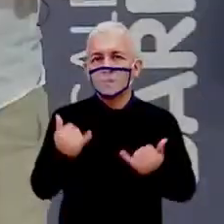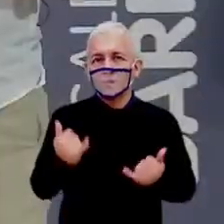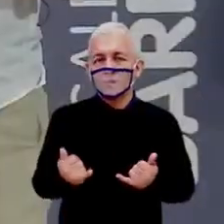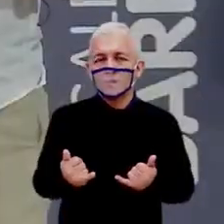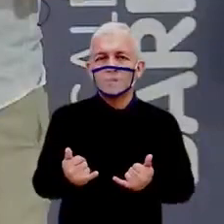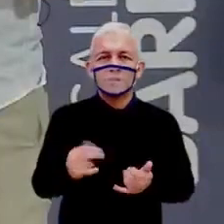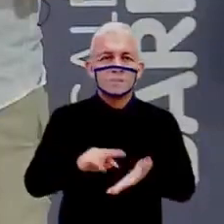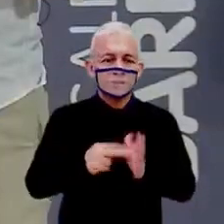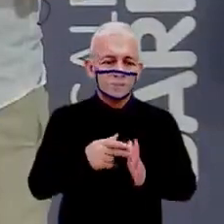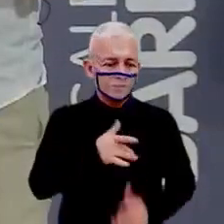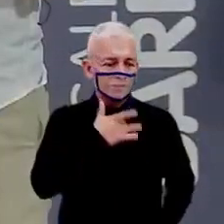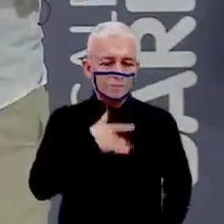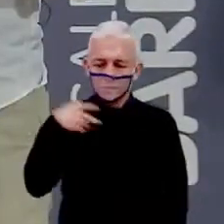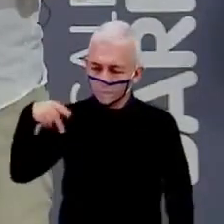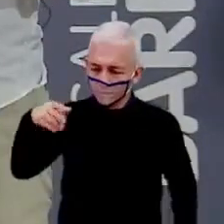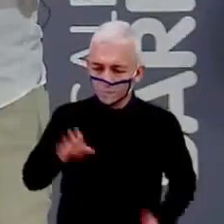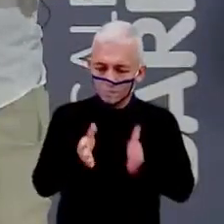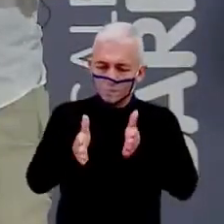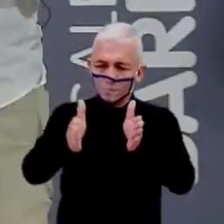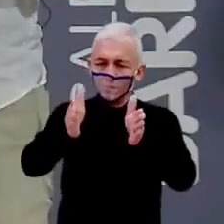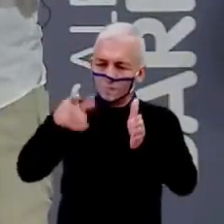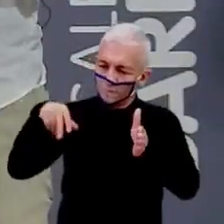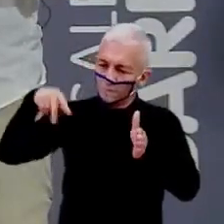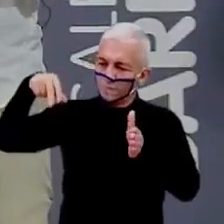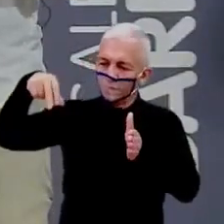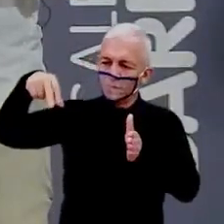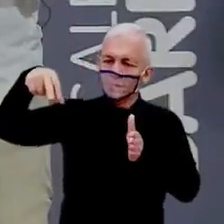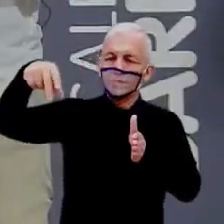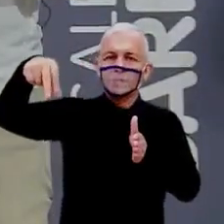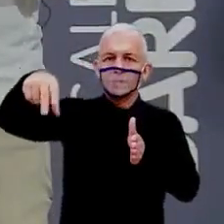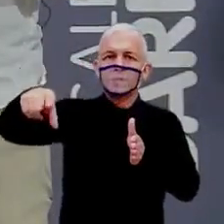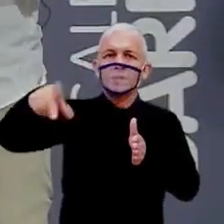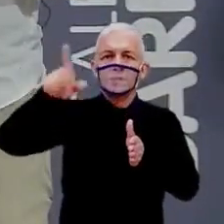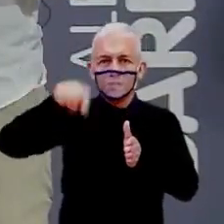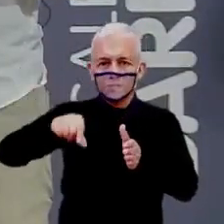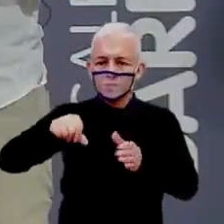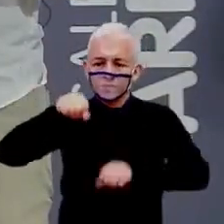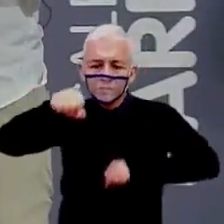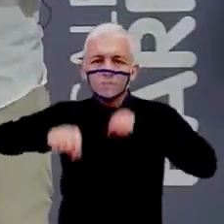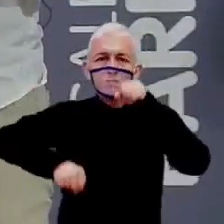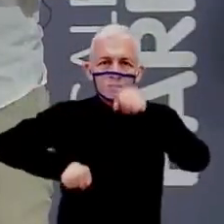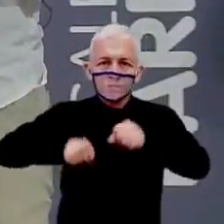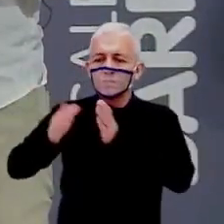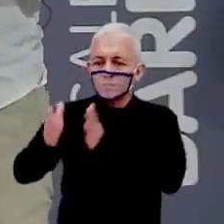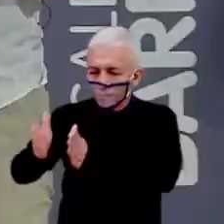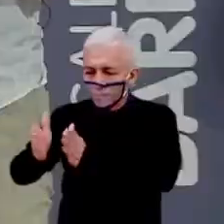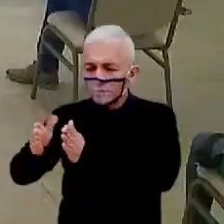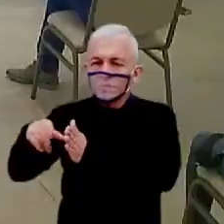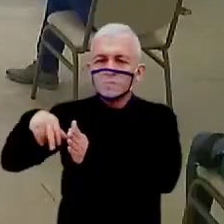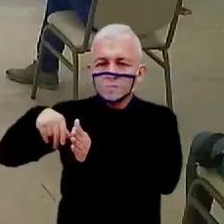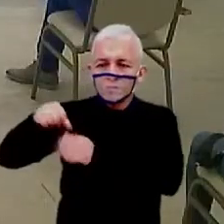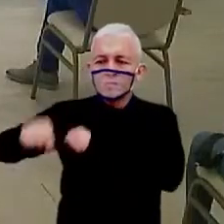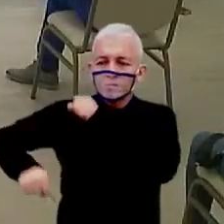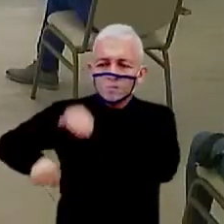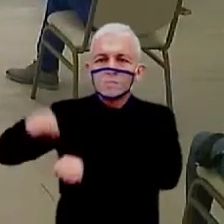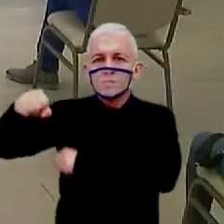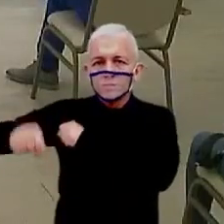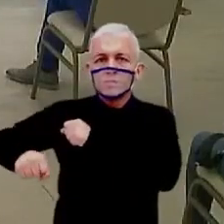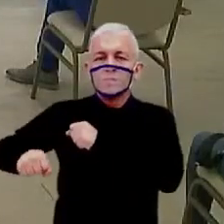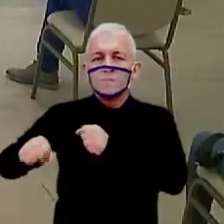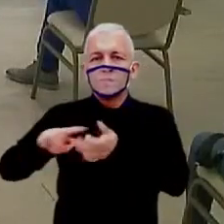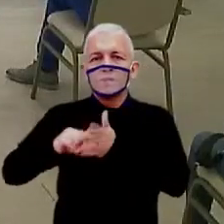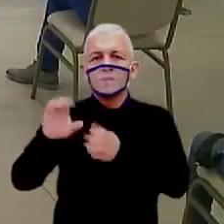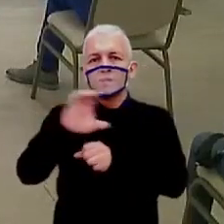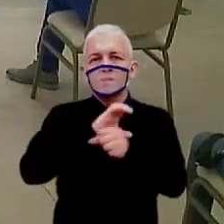peatón se sienta seguro al caminar, al conectarse en la ciudad, también para que el ciclista tenga un buen espacio para moverse. Es decir, estamos hablando